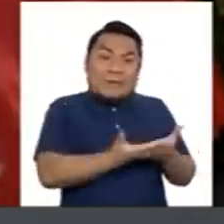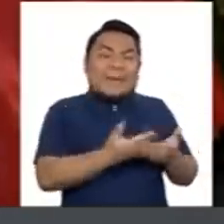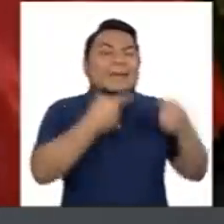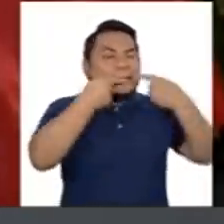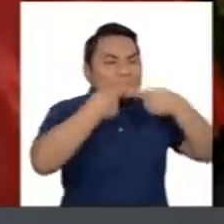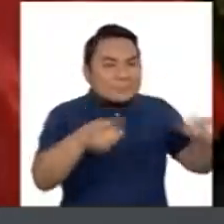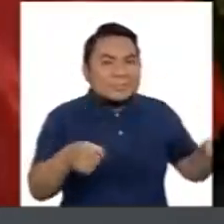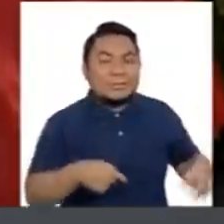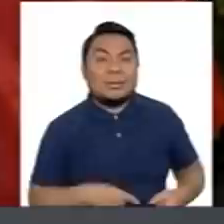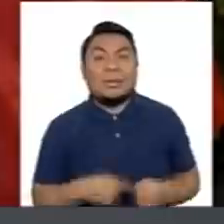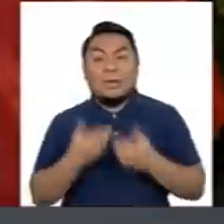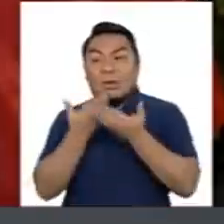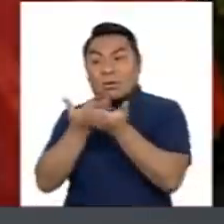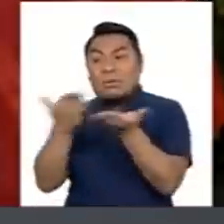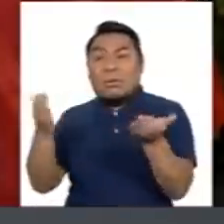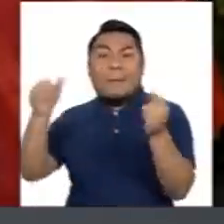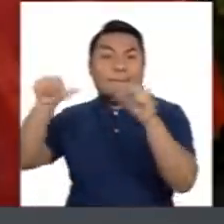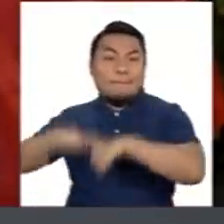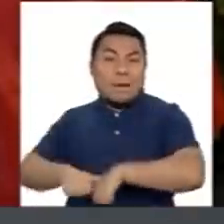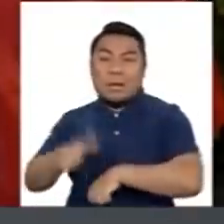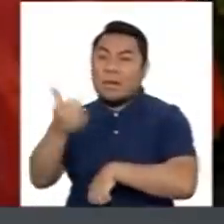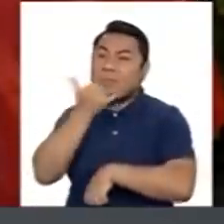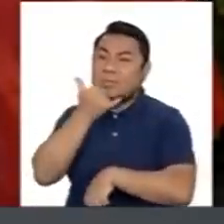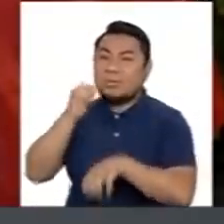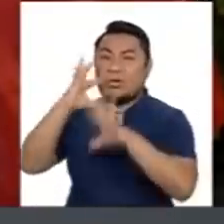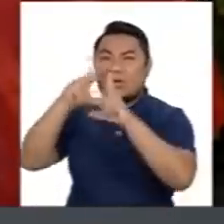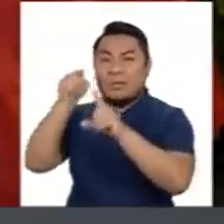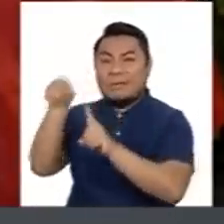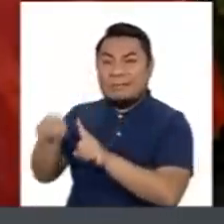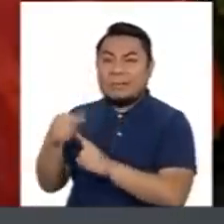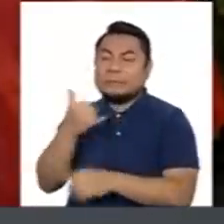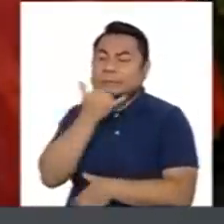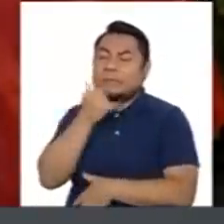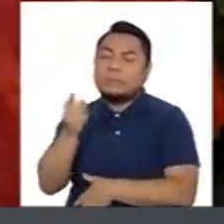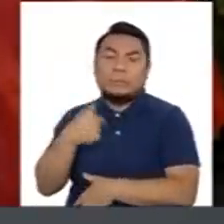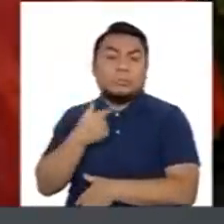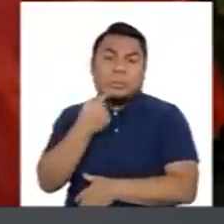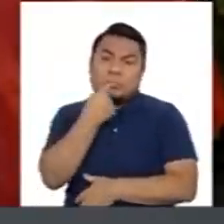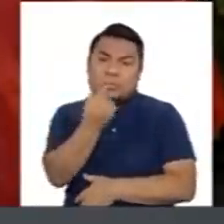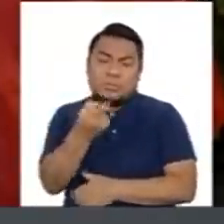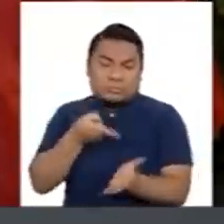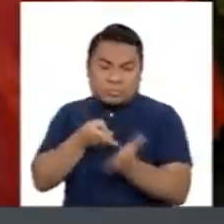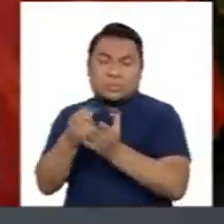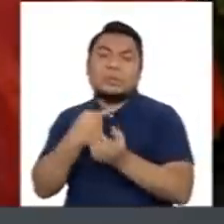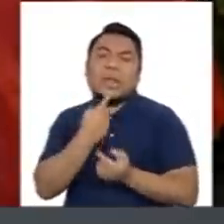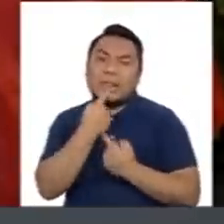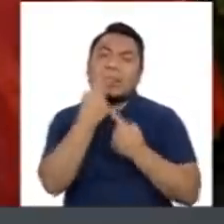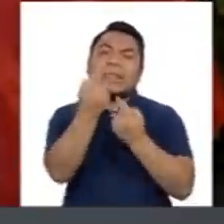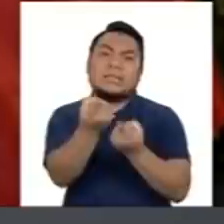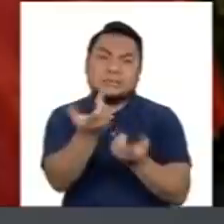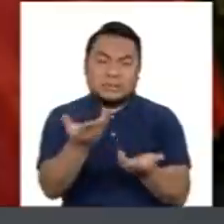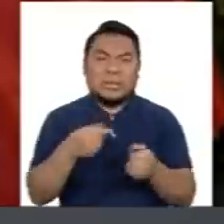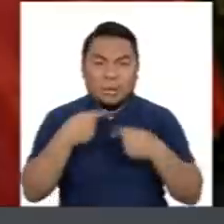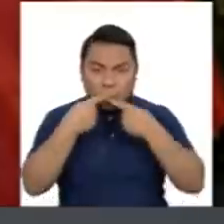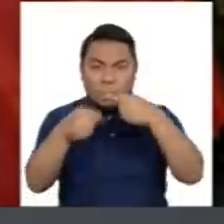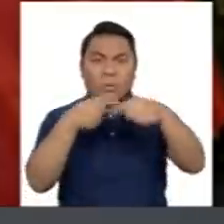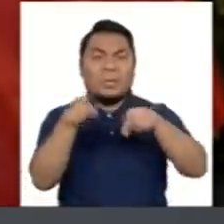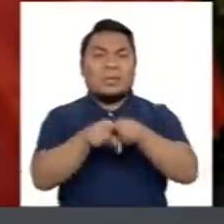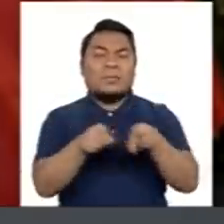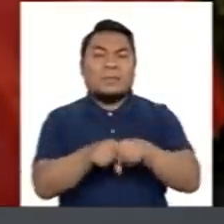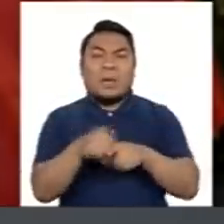las anunciamos. Y cuando las cosas no están saliendo como quisiéramos, también tenemos que decir, porque somos transparentes. Tenemos que aquí